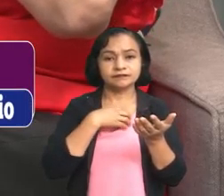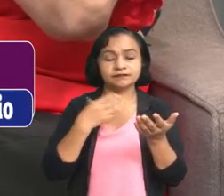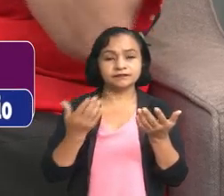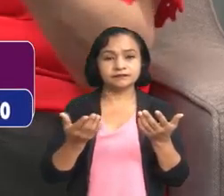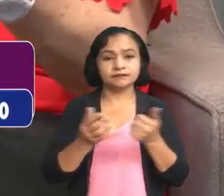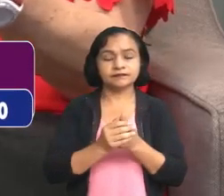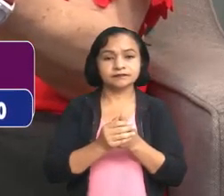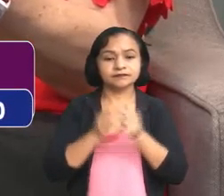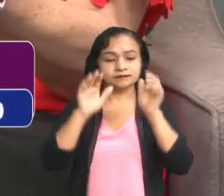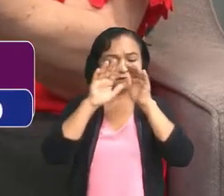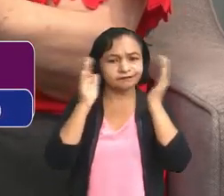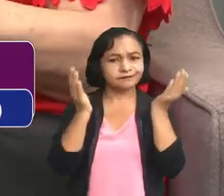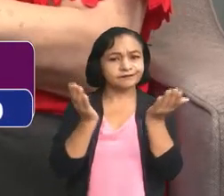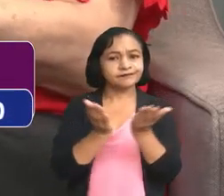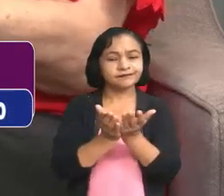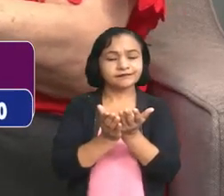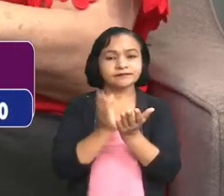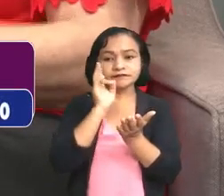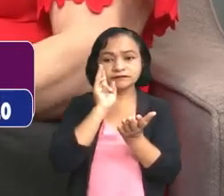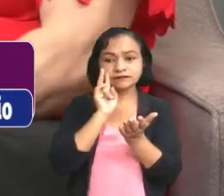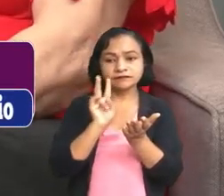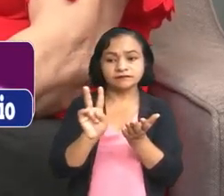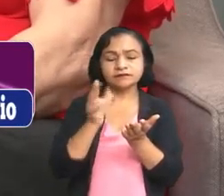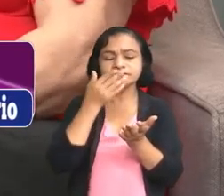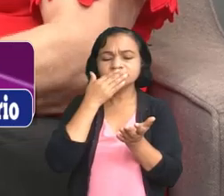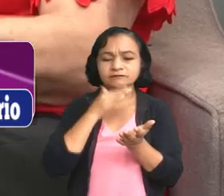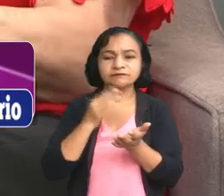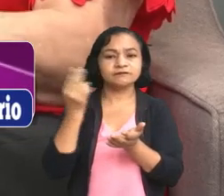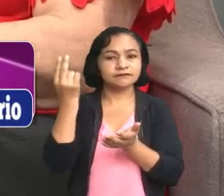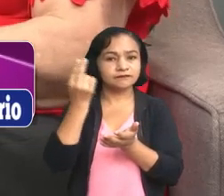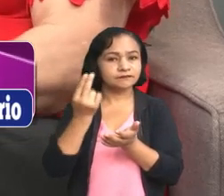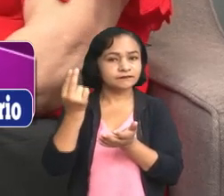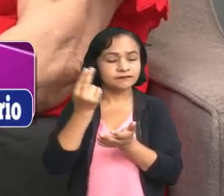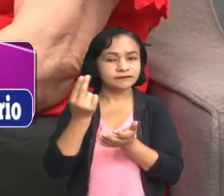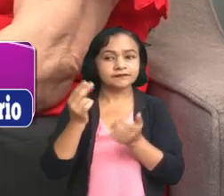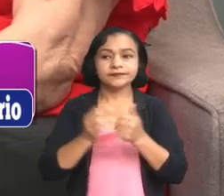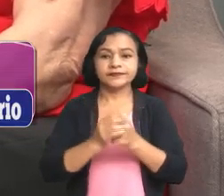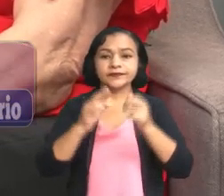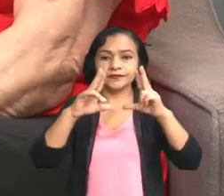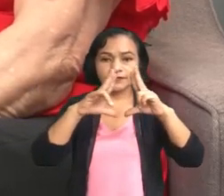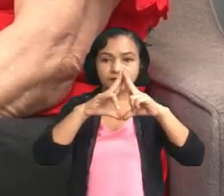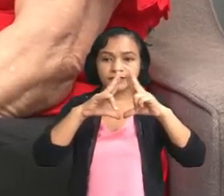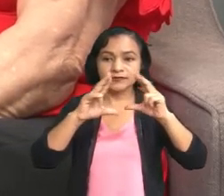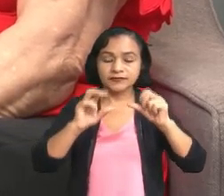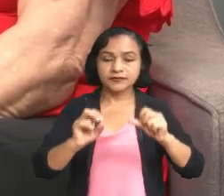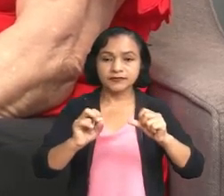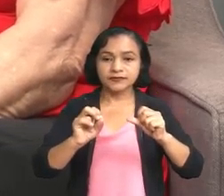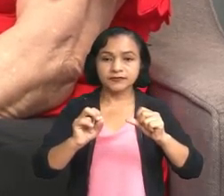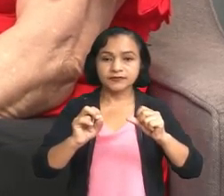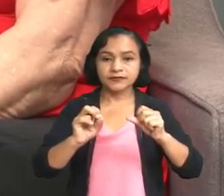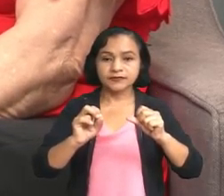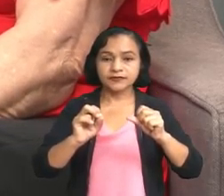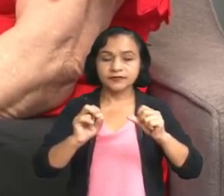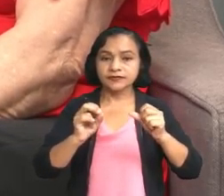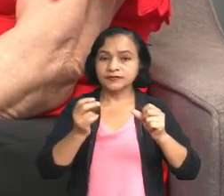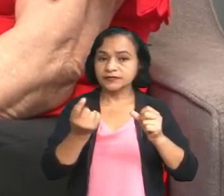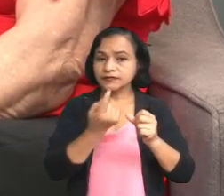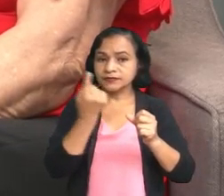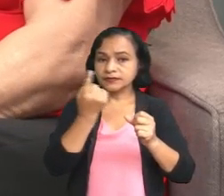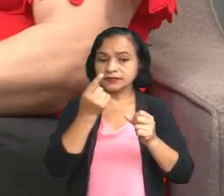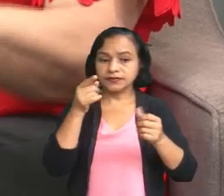en lo global, ¿verdad?, la hemos mal utilizado. Pero en el caso de Nicaragua, no queda únicamente